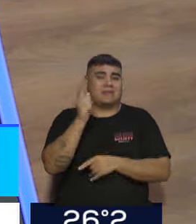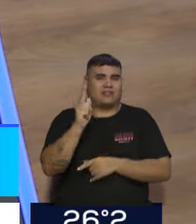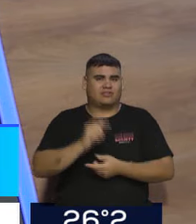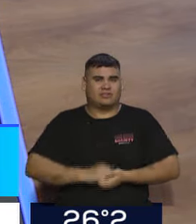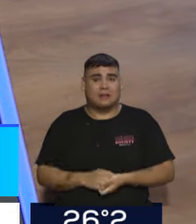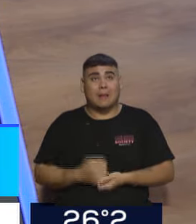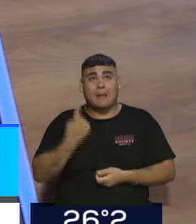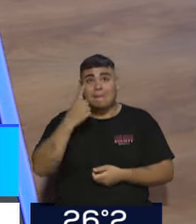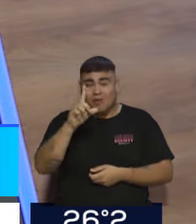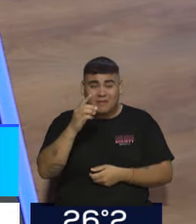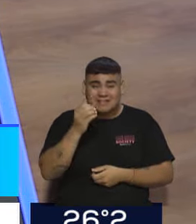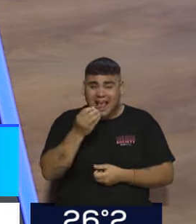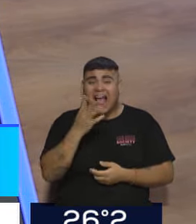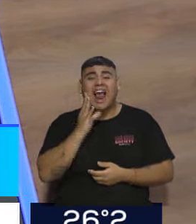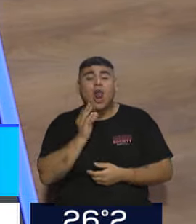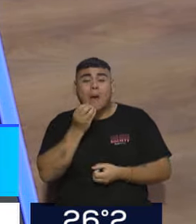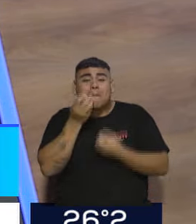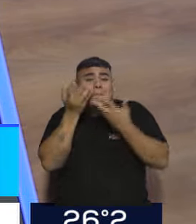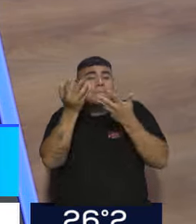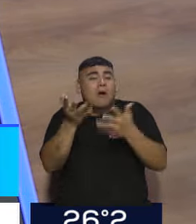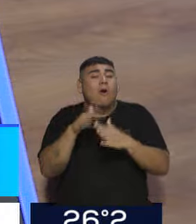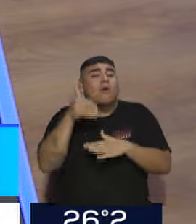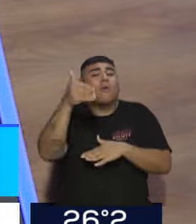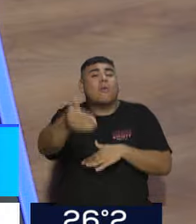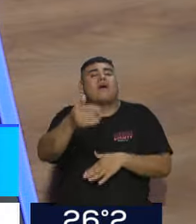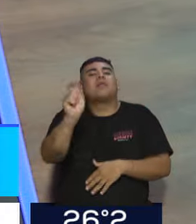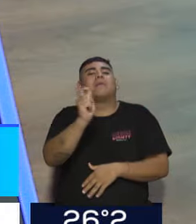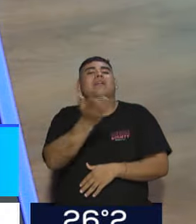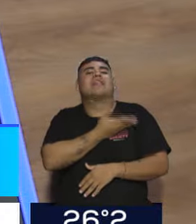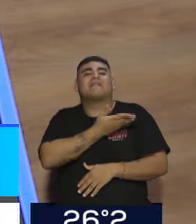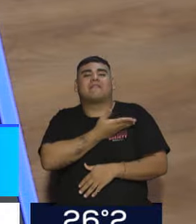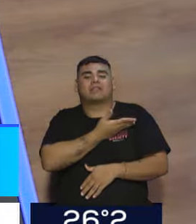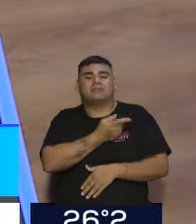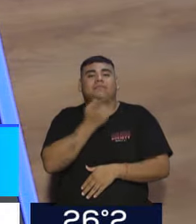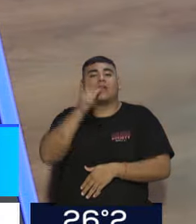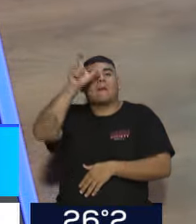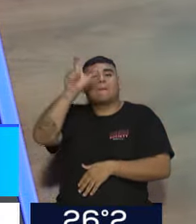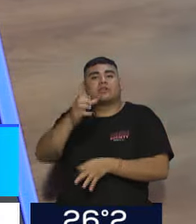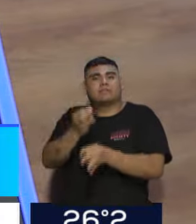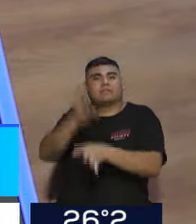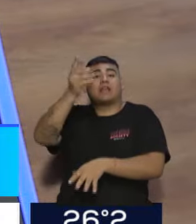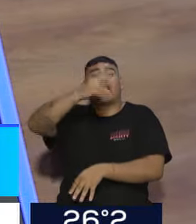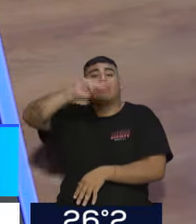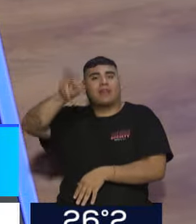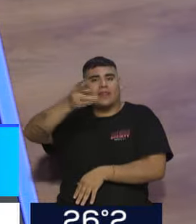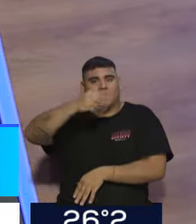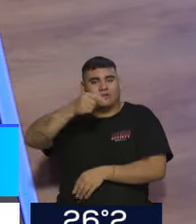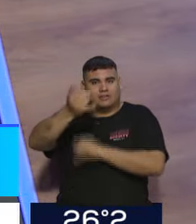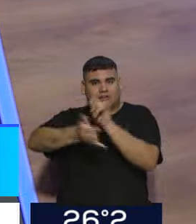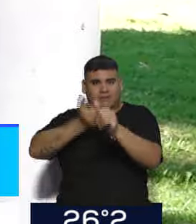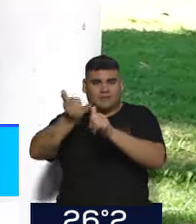hay una leve mejora en lo que sería el mes de febrero. Escuchemos a un meteorólogo del CONICET hablar al